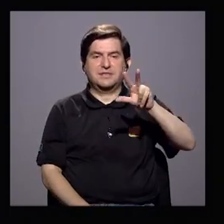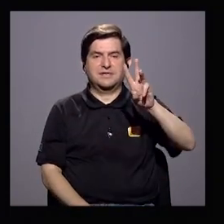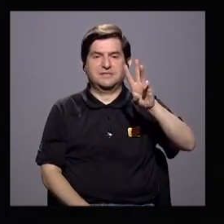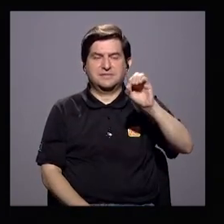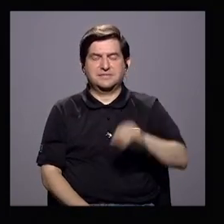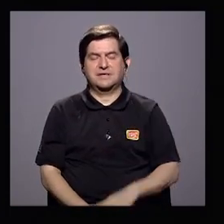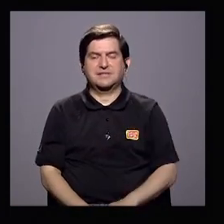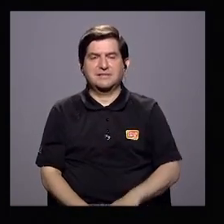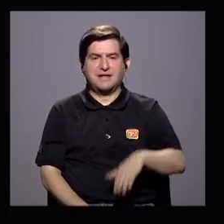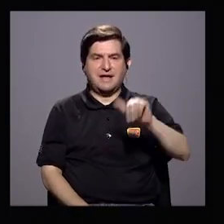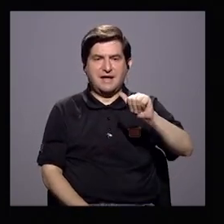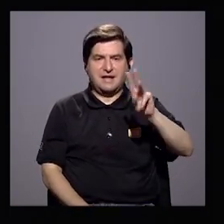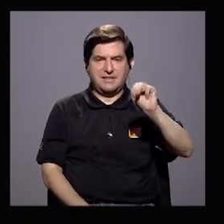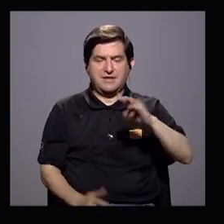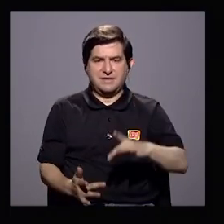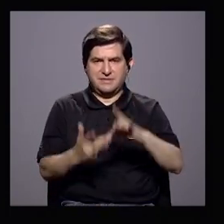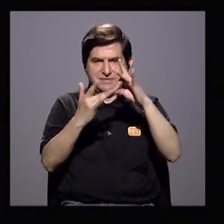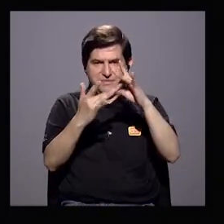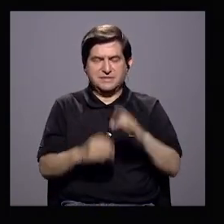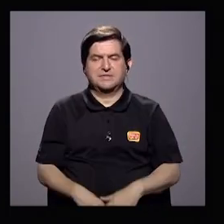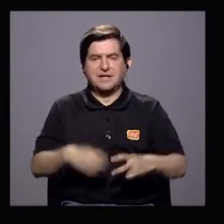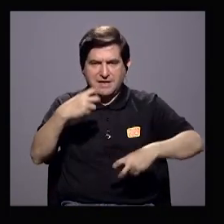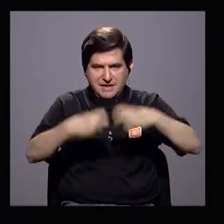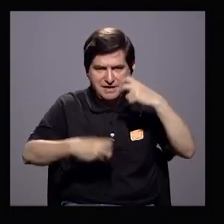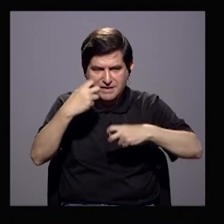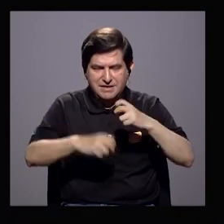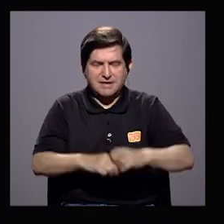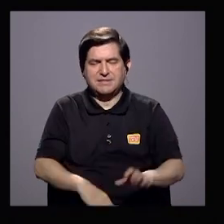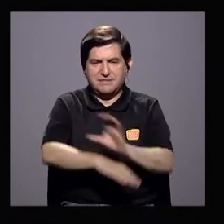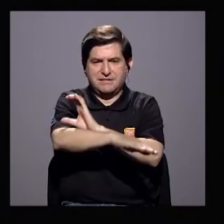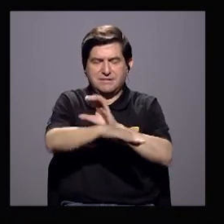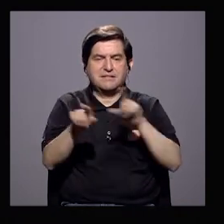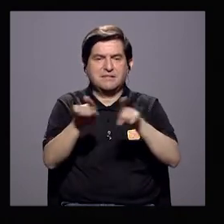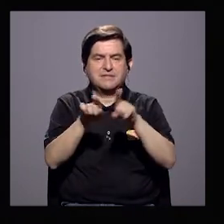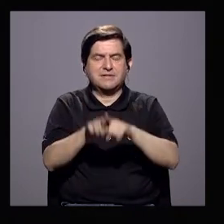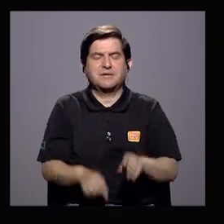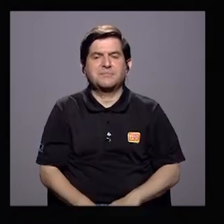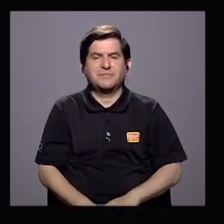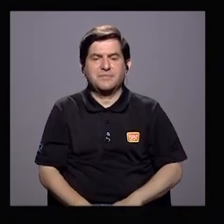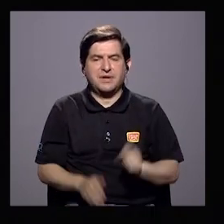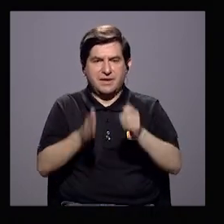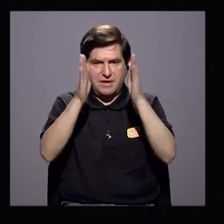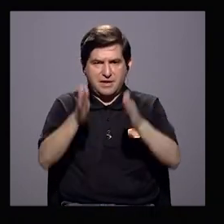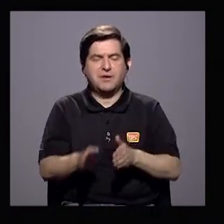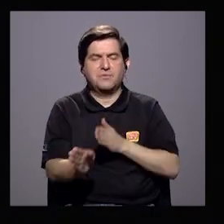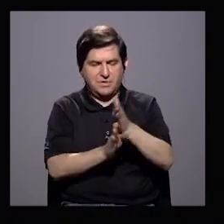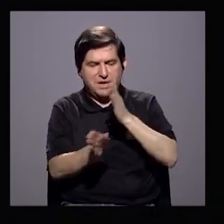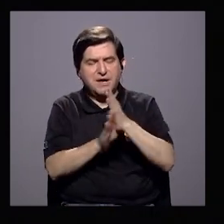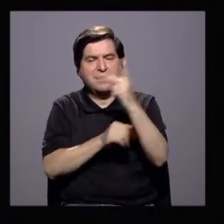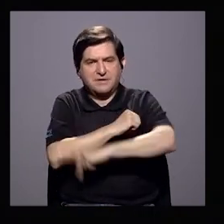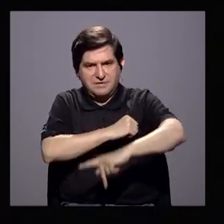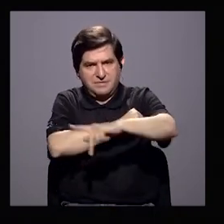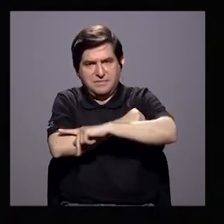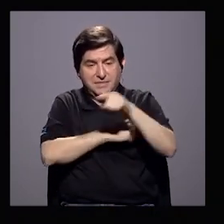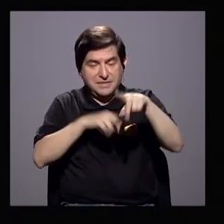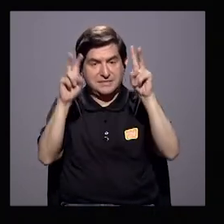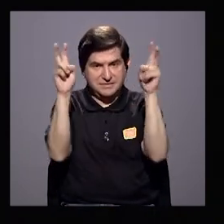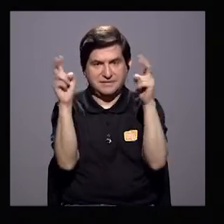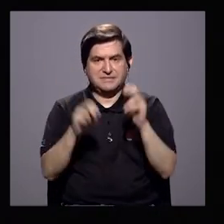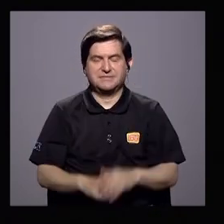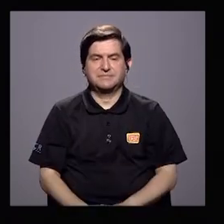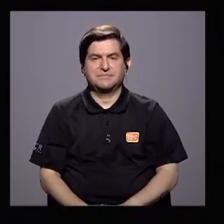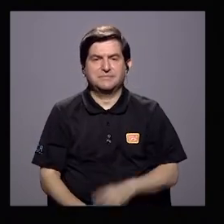con adalid madera no especialista en delito informático pero además abogado con amplia trayectoria en nuestro país casualmente en ese tema